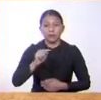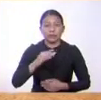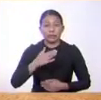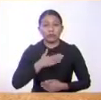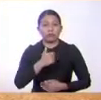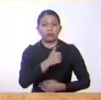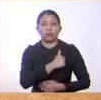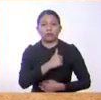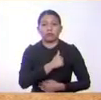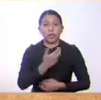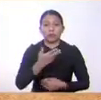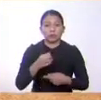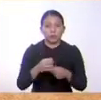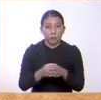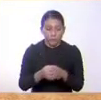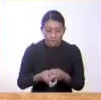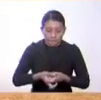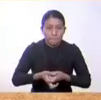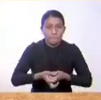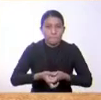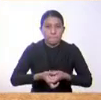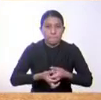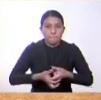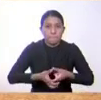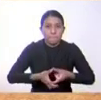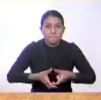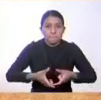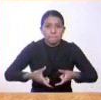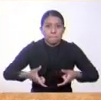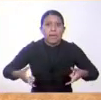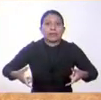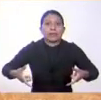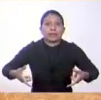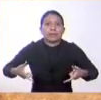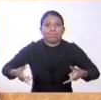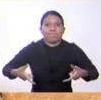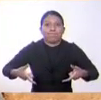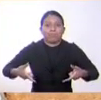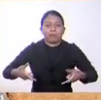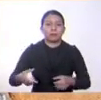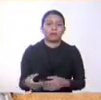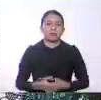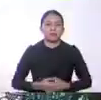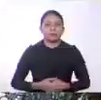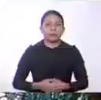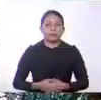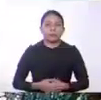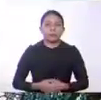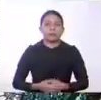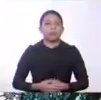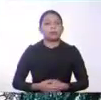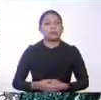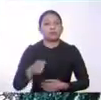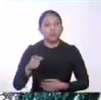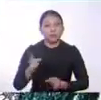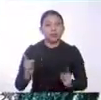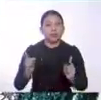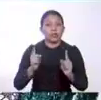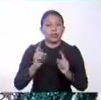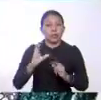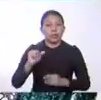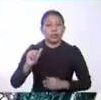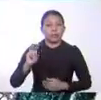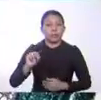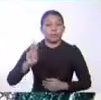responsables del aumento de diámetro de tallos y raíces. Hay dos tipos de meristemos laterales también, el cambium